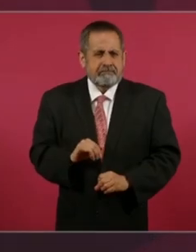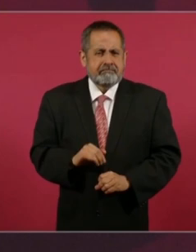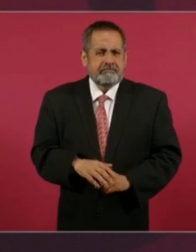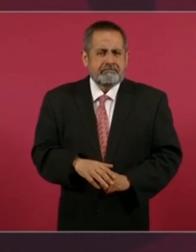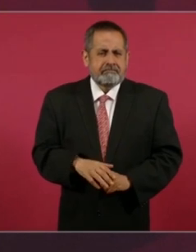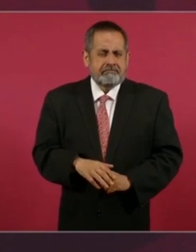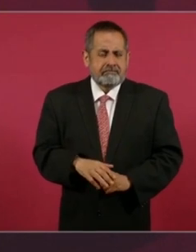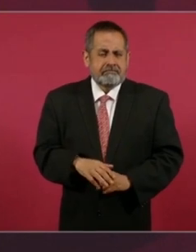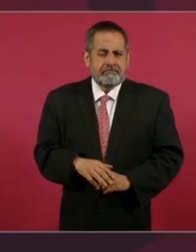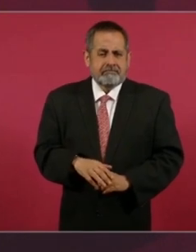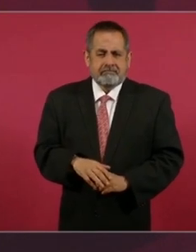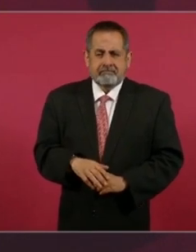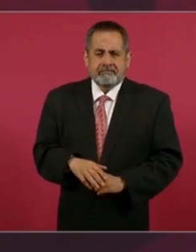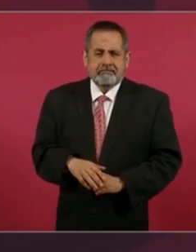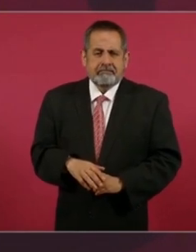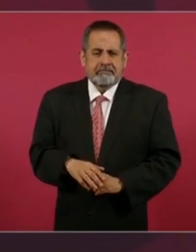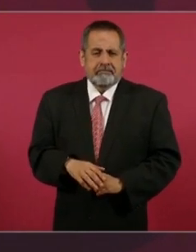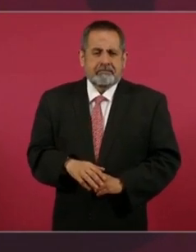se tiene que